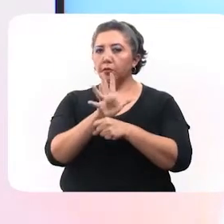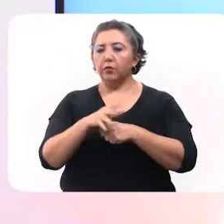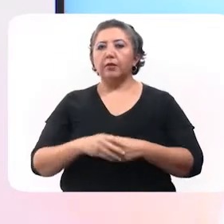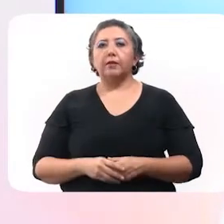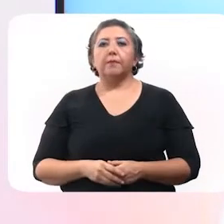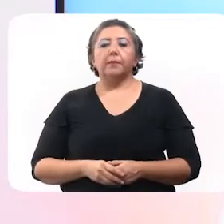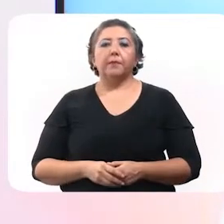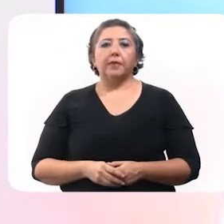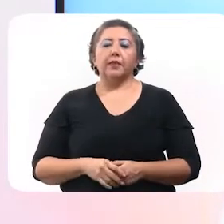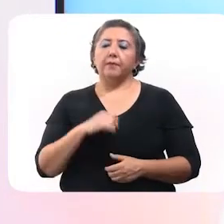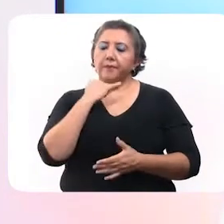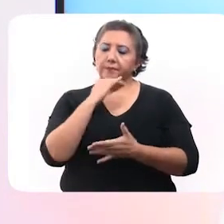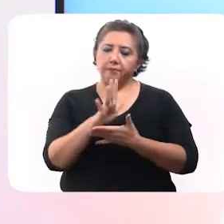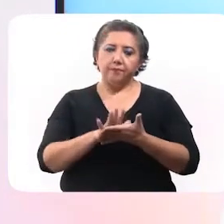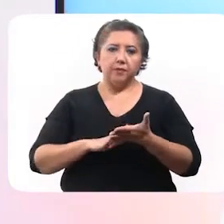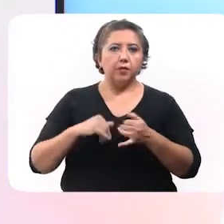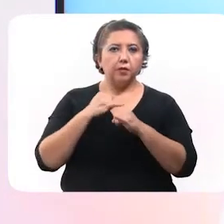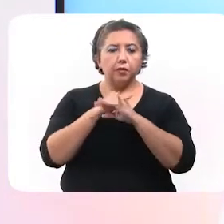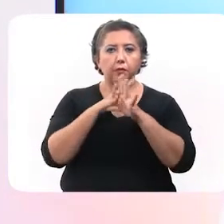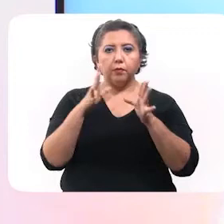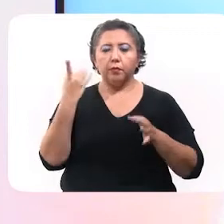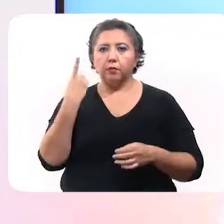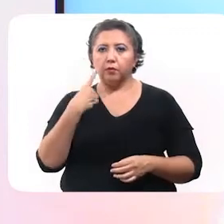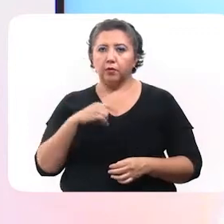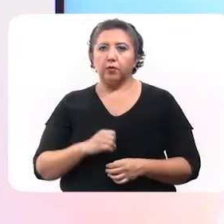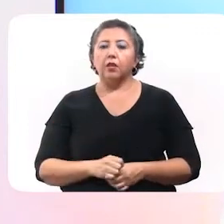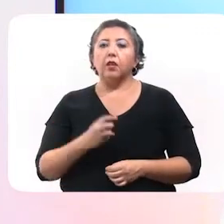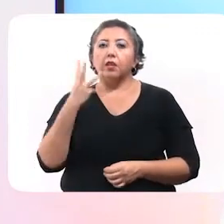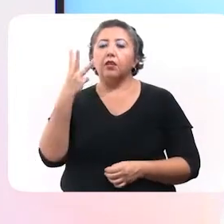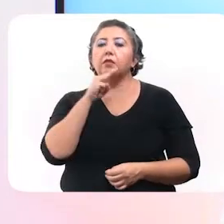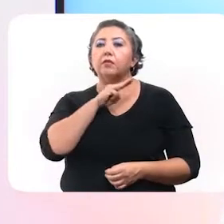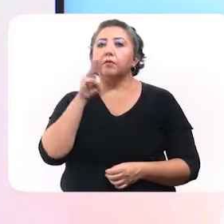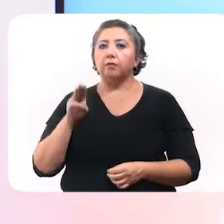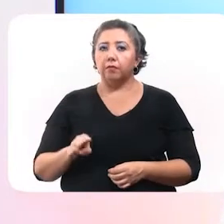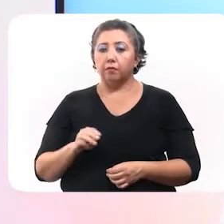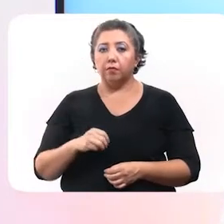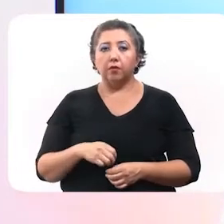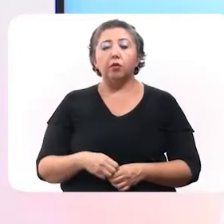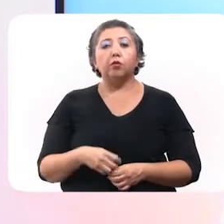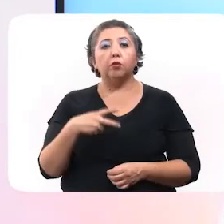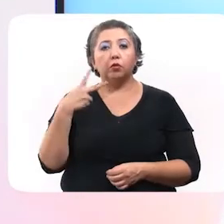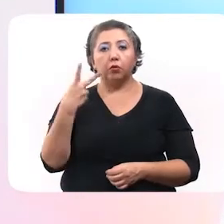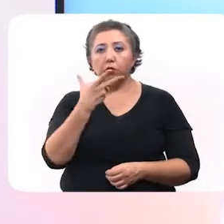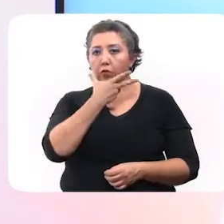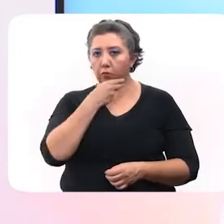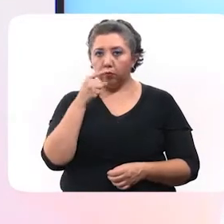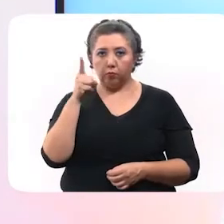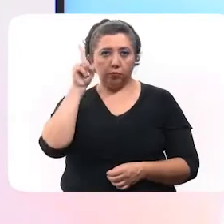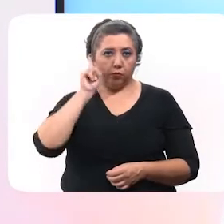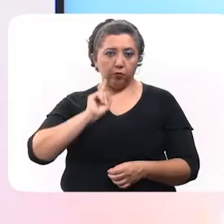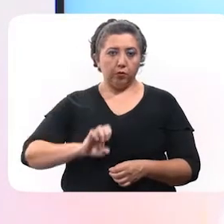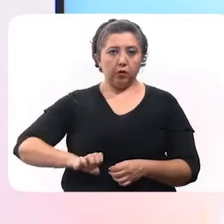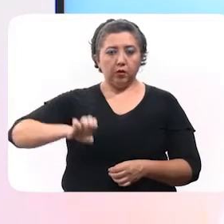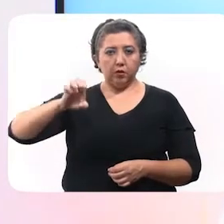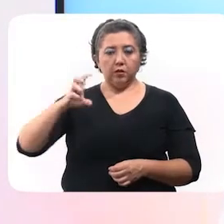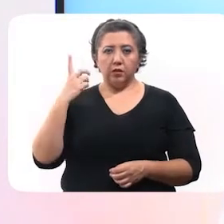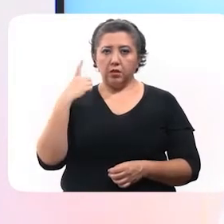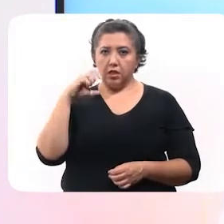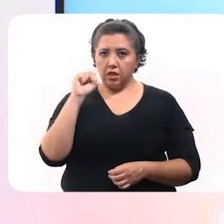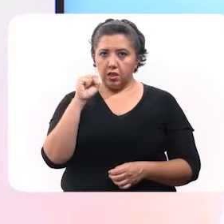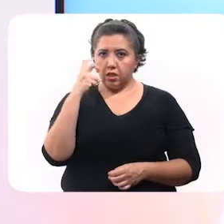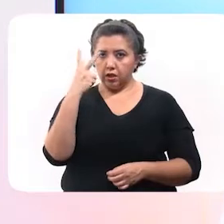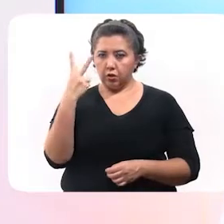del coronavirus. Lamentablemente, en este parte médico informamos de 3 fallecimientos. Se trata de 2 hombres y una mujer con un rango de edad